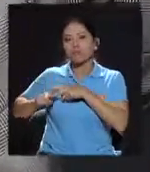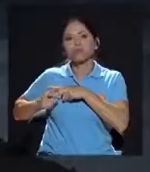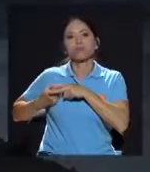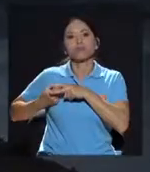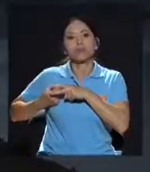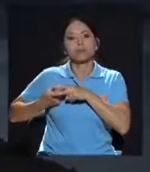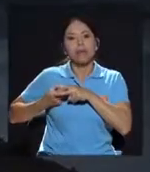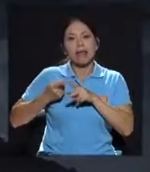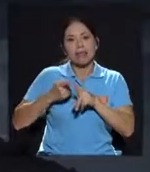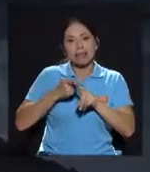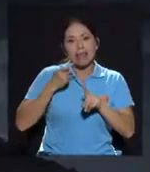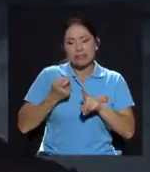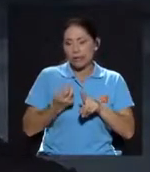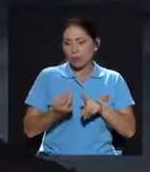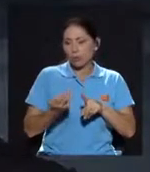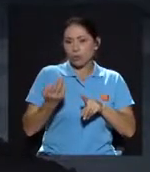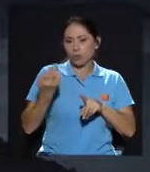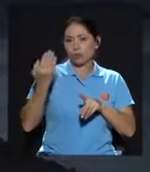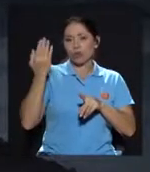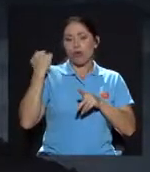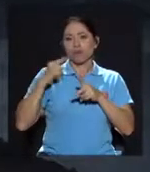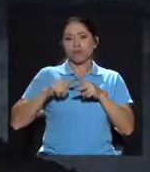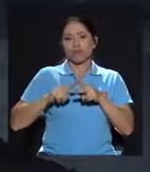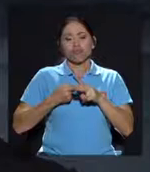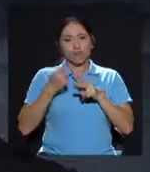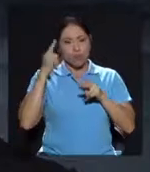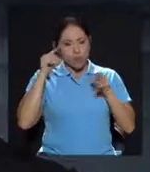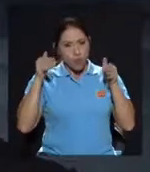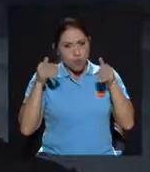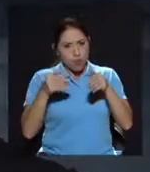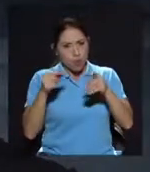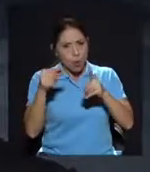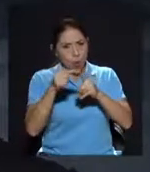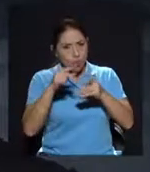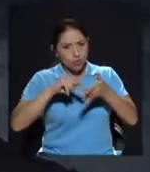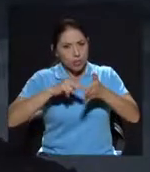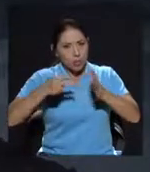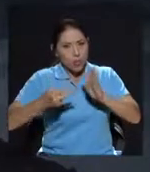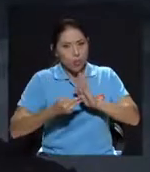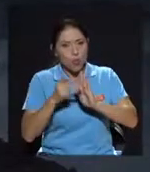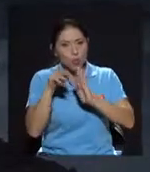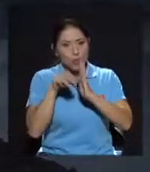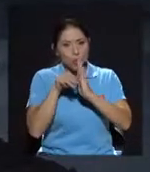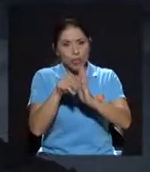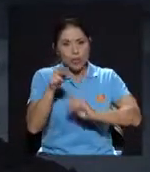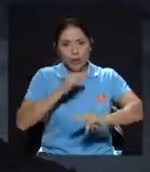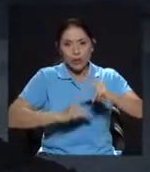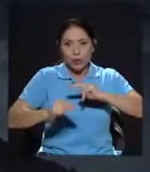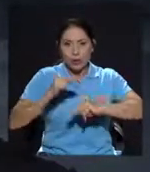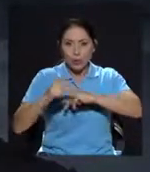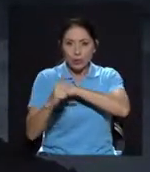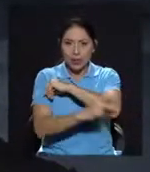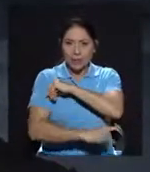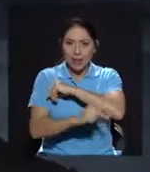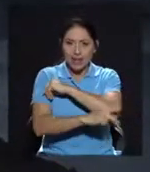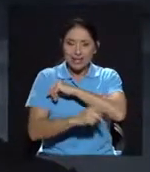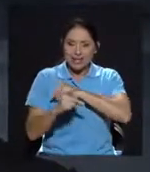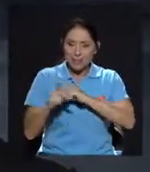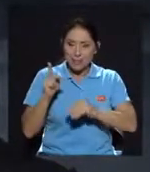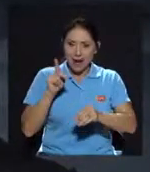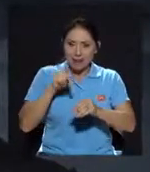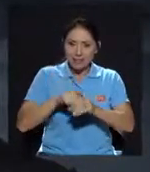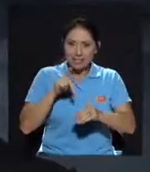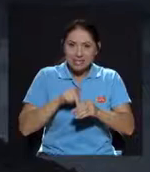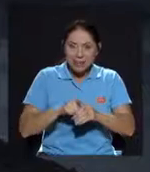conceptualización de un modelo de negocio en el cual el país participa la identificación de